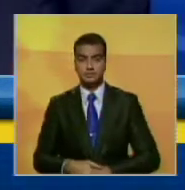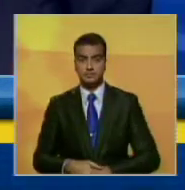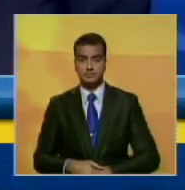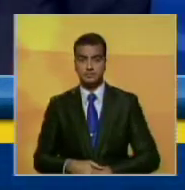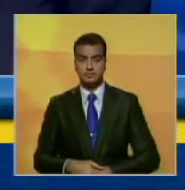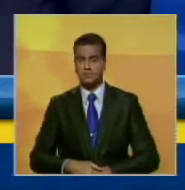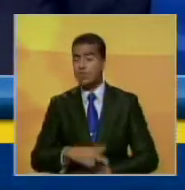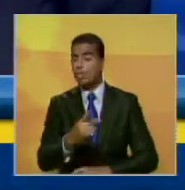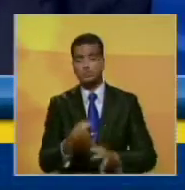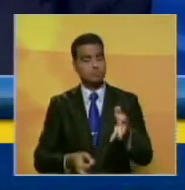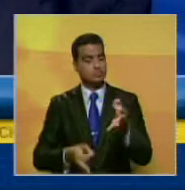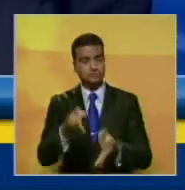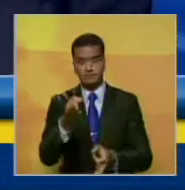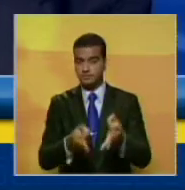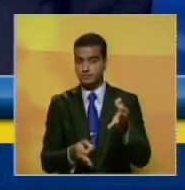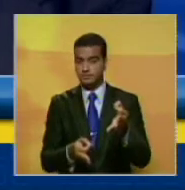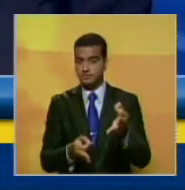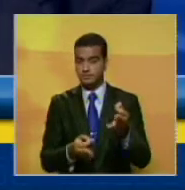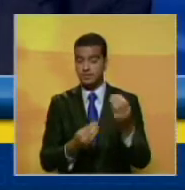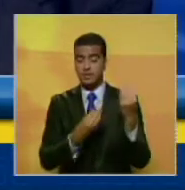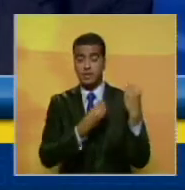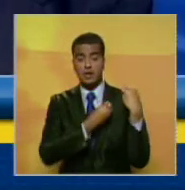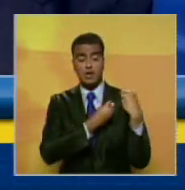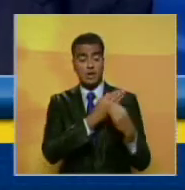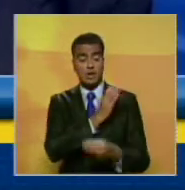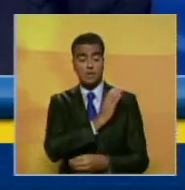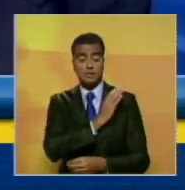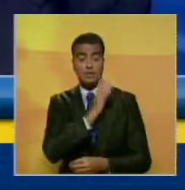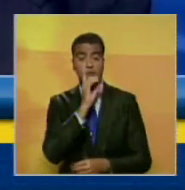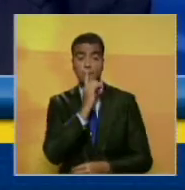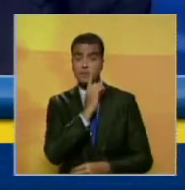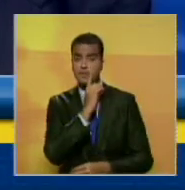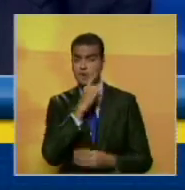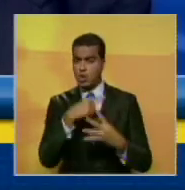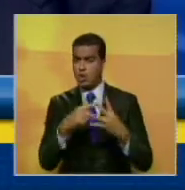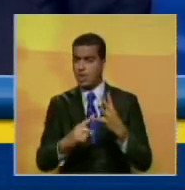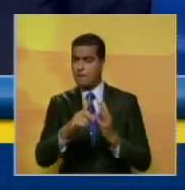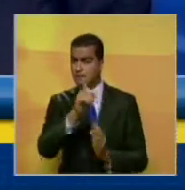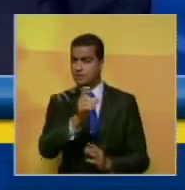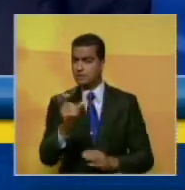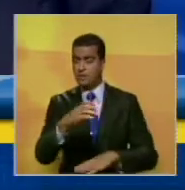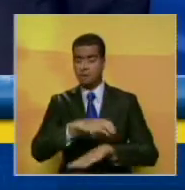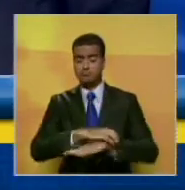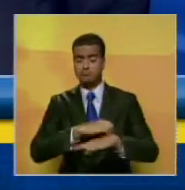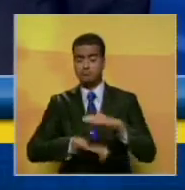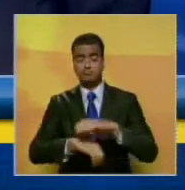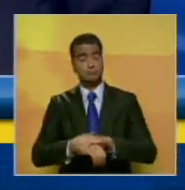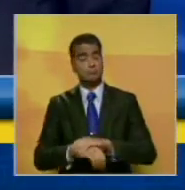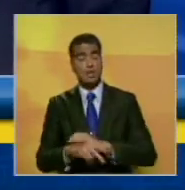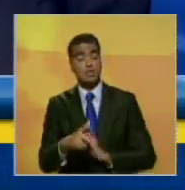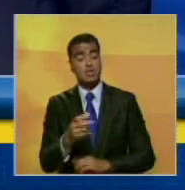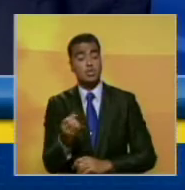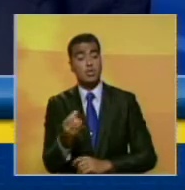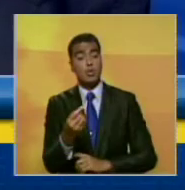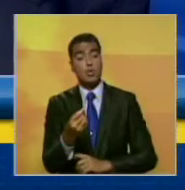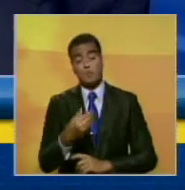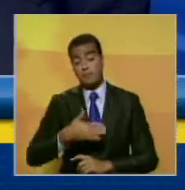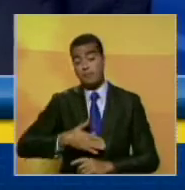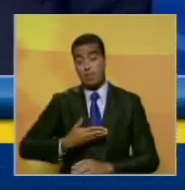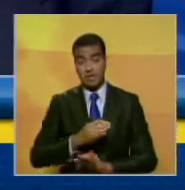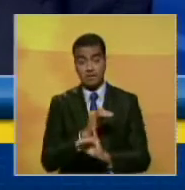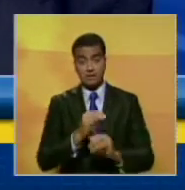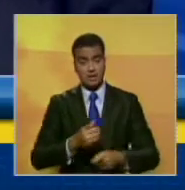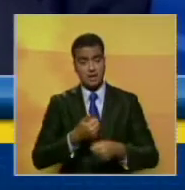No se justifica que el comisario Simonovic y otros detenidos políticos no merezcan